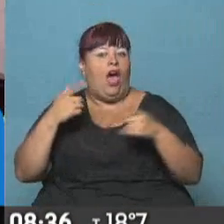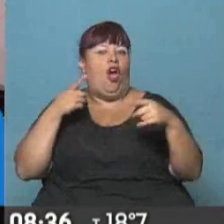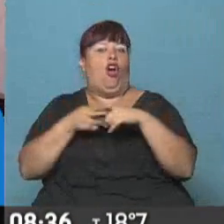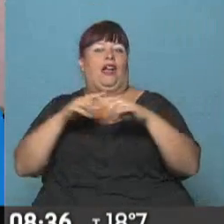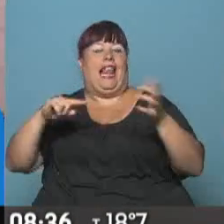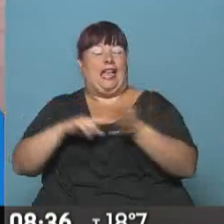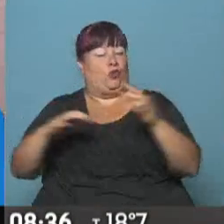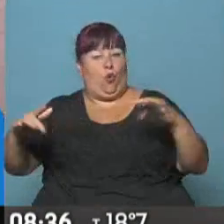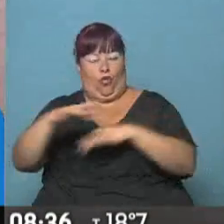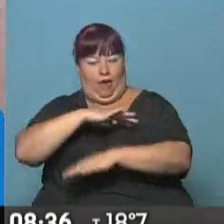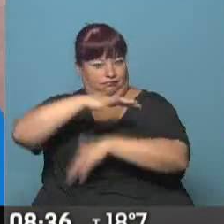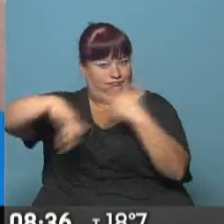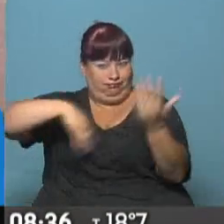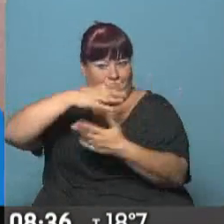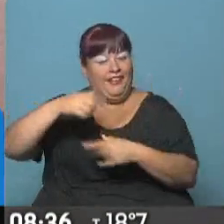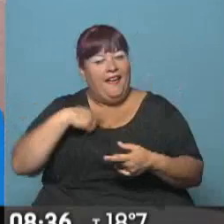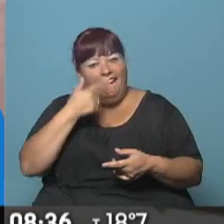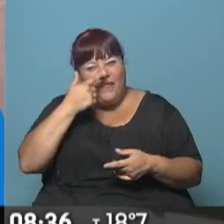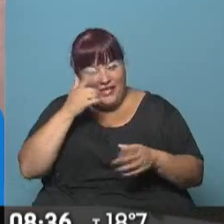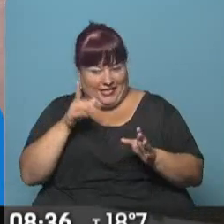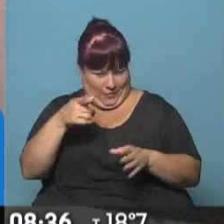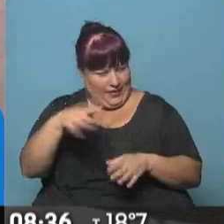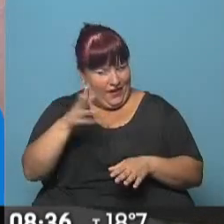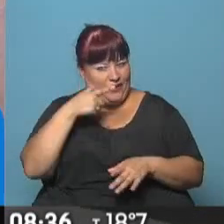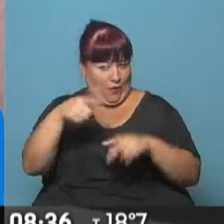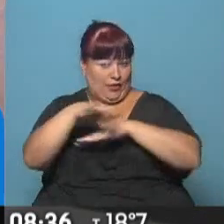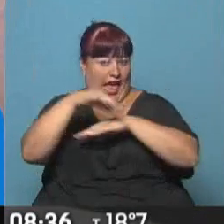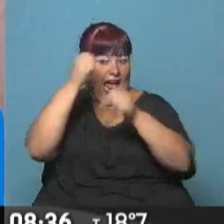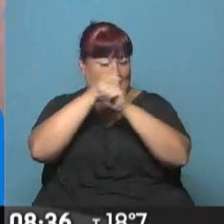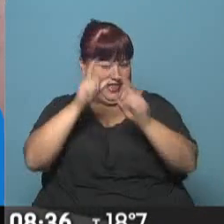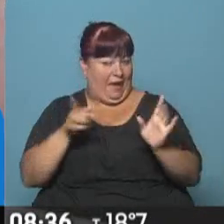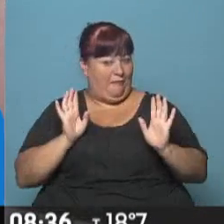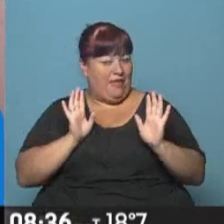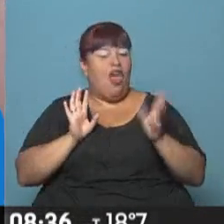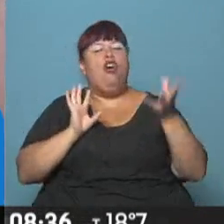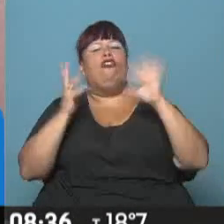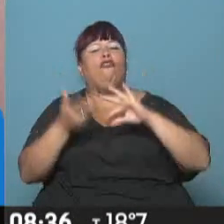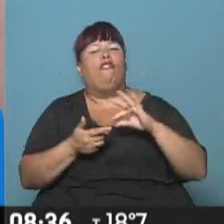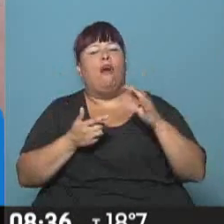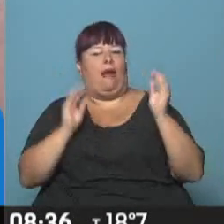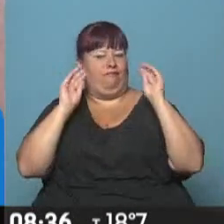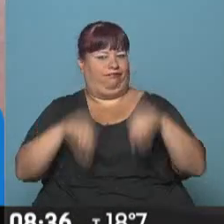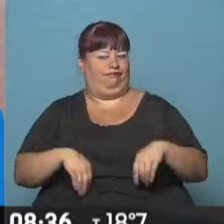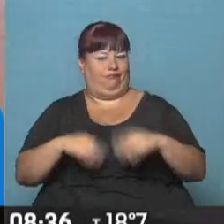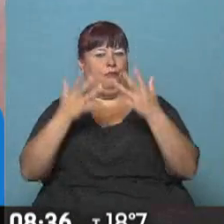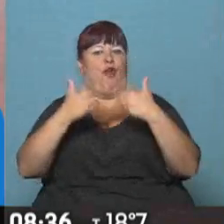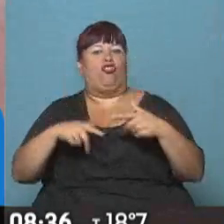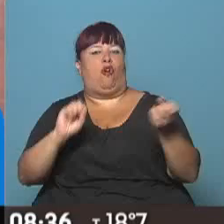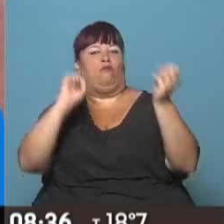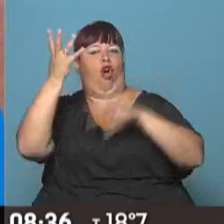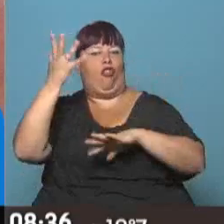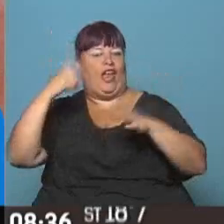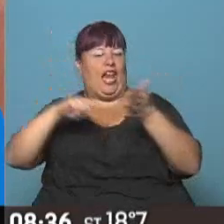una ciudad caótica. Entonces a mí me interesó, a vos te va a interesar como arquitecto también, de alguna manera es como el fracaso del proyecto moderno